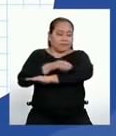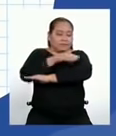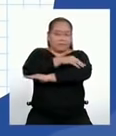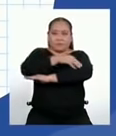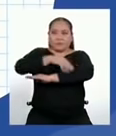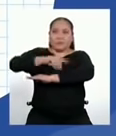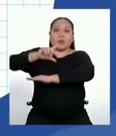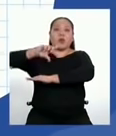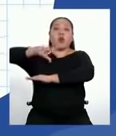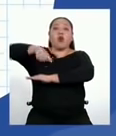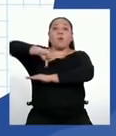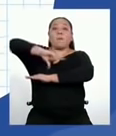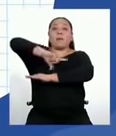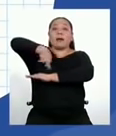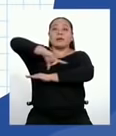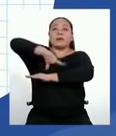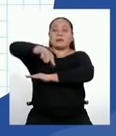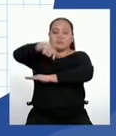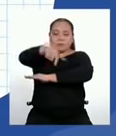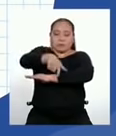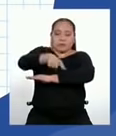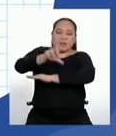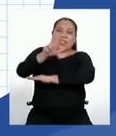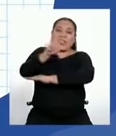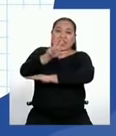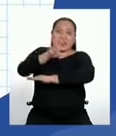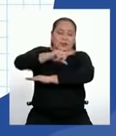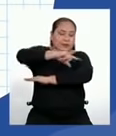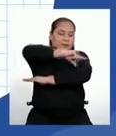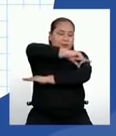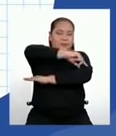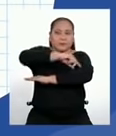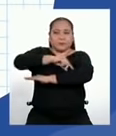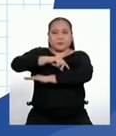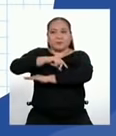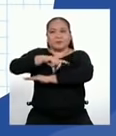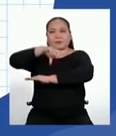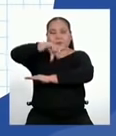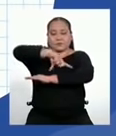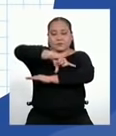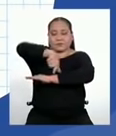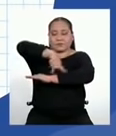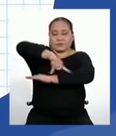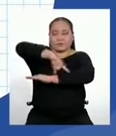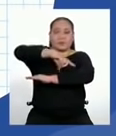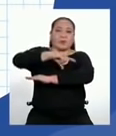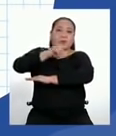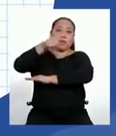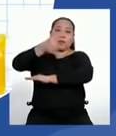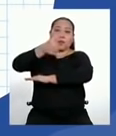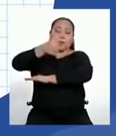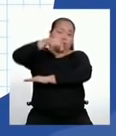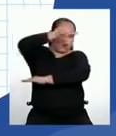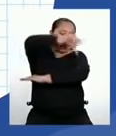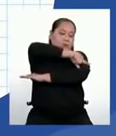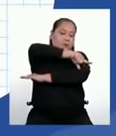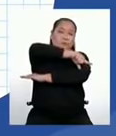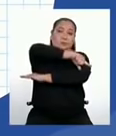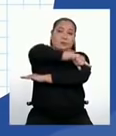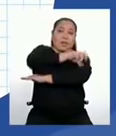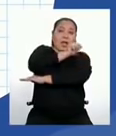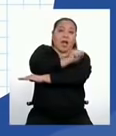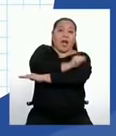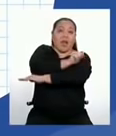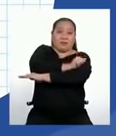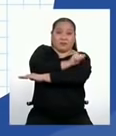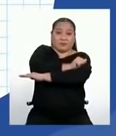ayudo con el compás para tomar la distancia del segmento de longitud 3 centímetros. Con la punta del metal del compás me